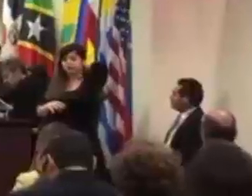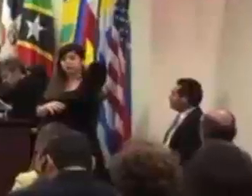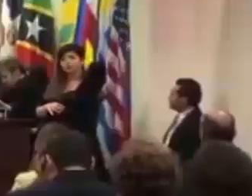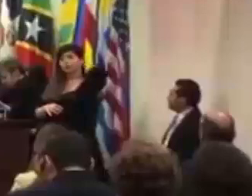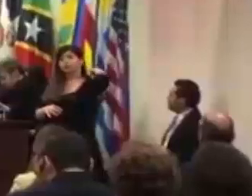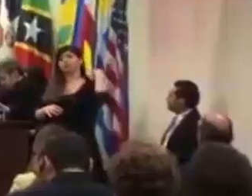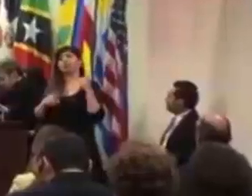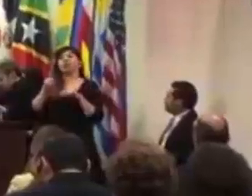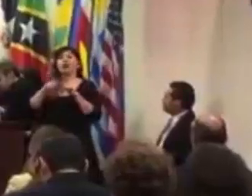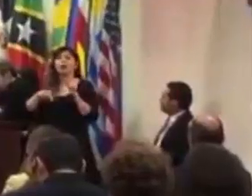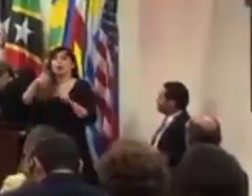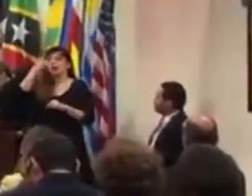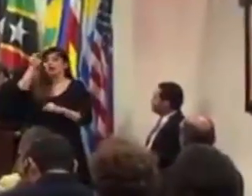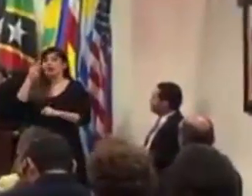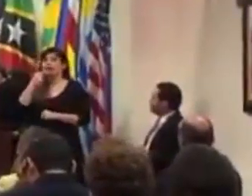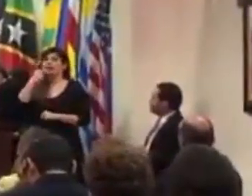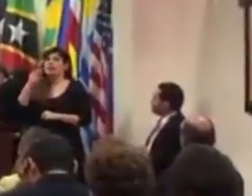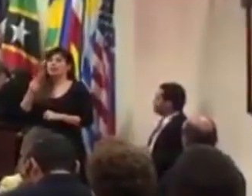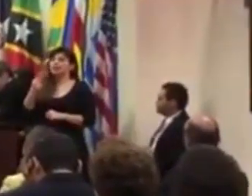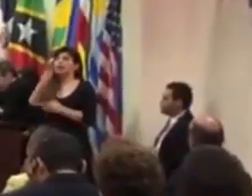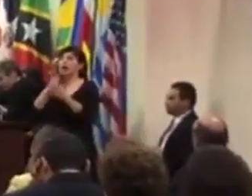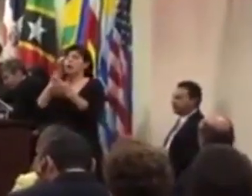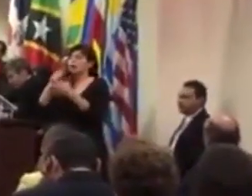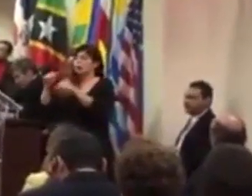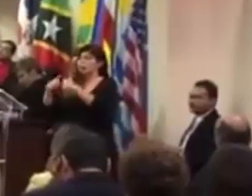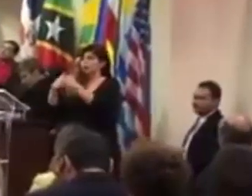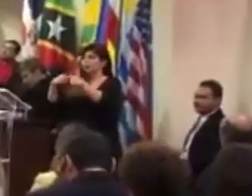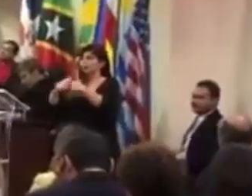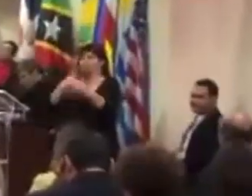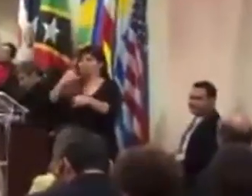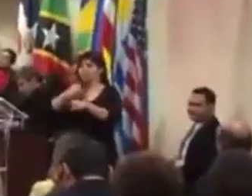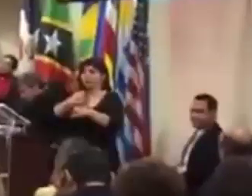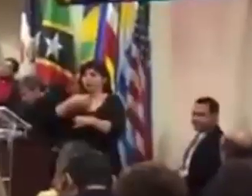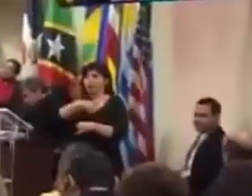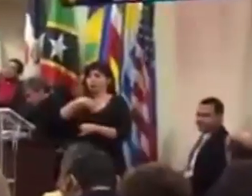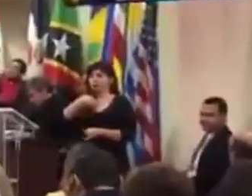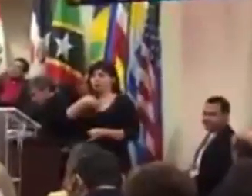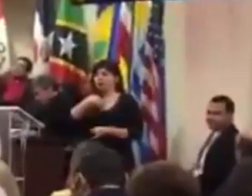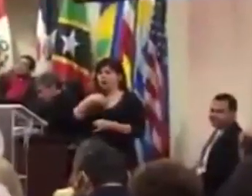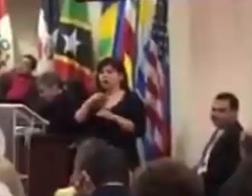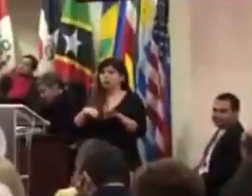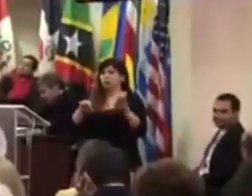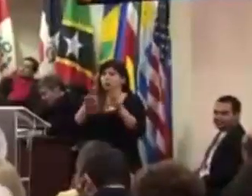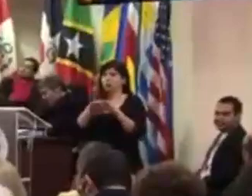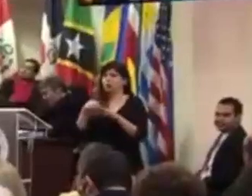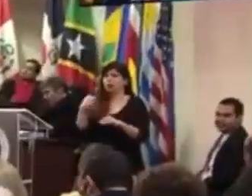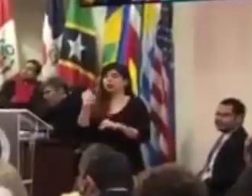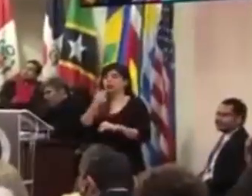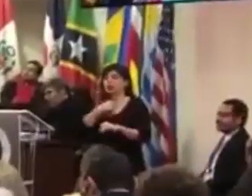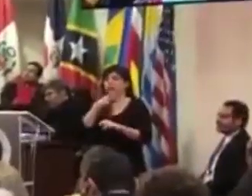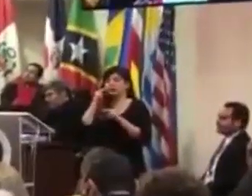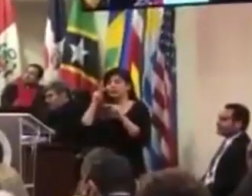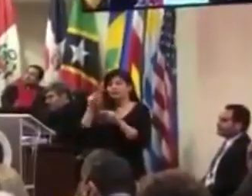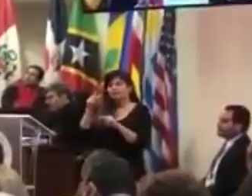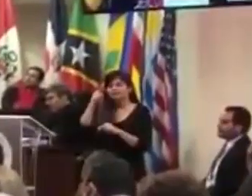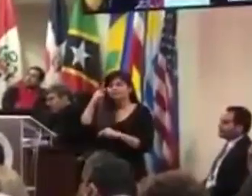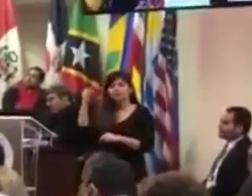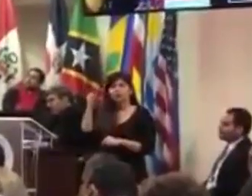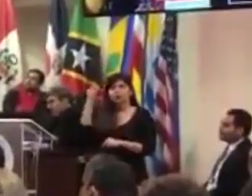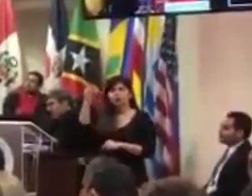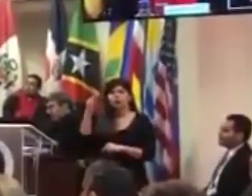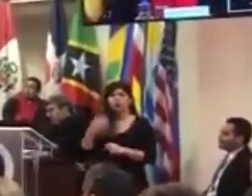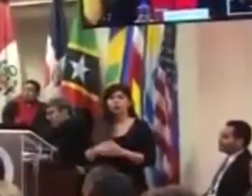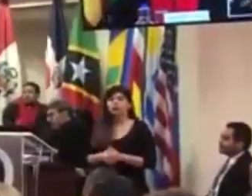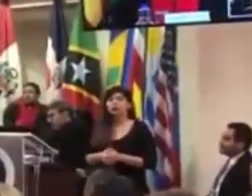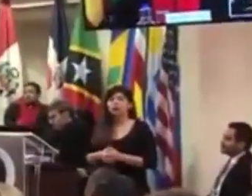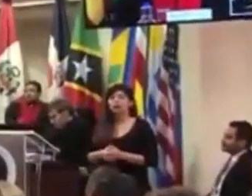el mexicano eduardo ferrer macgregor también subrayó que resulta intolerable la violencia histórica que perdura sobre